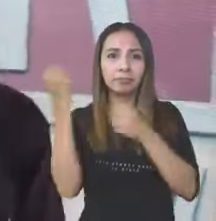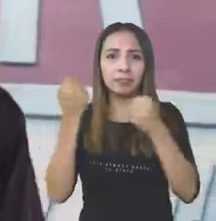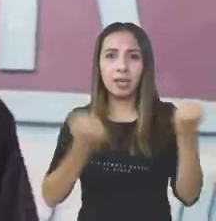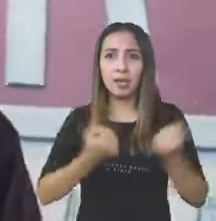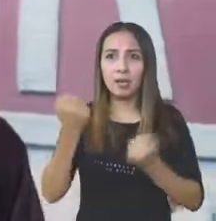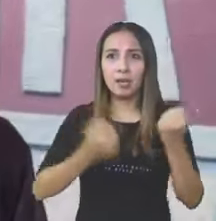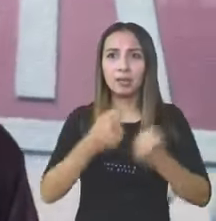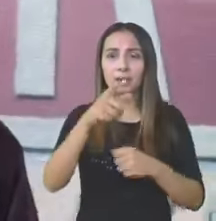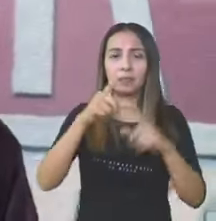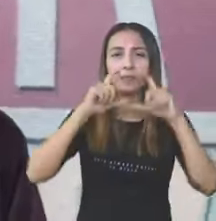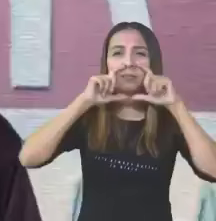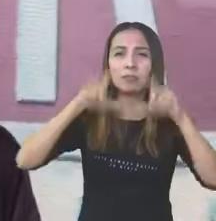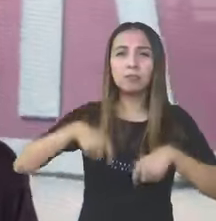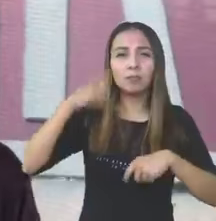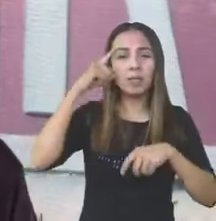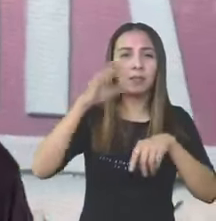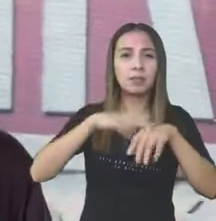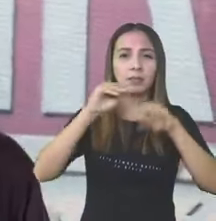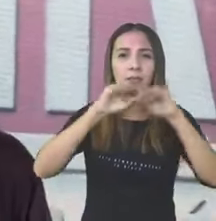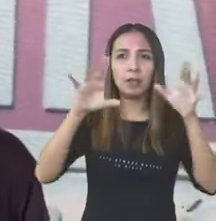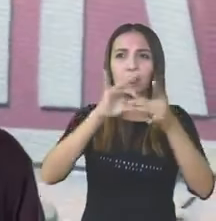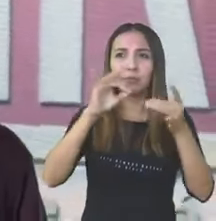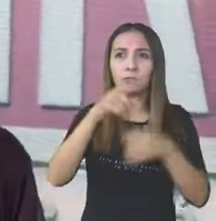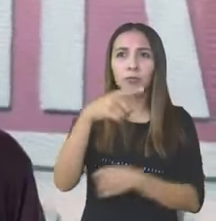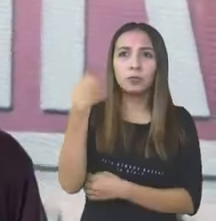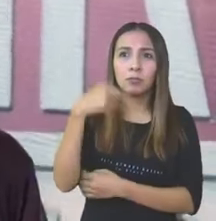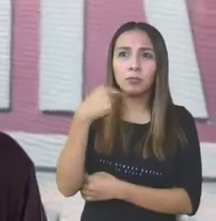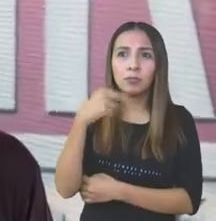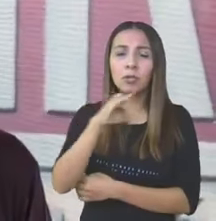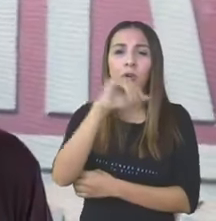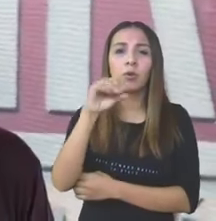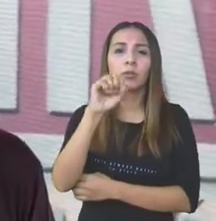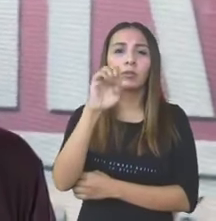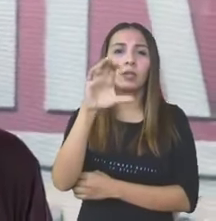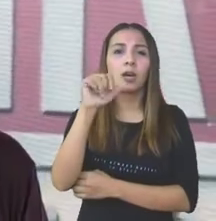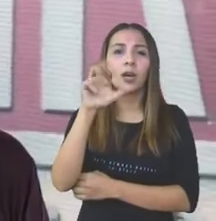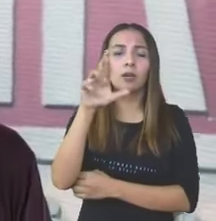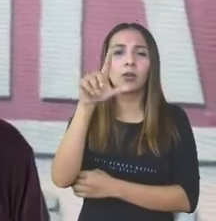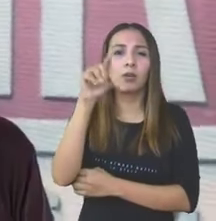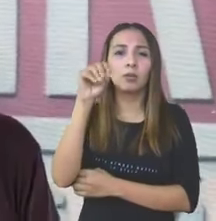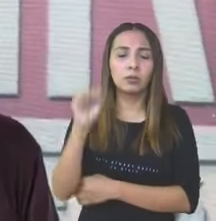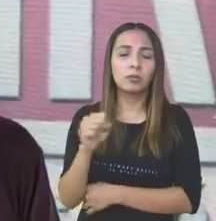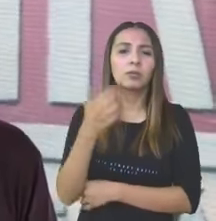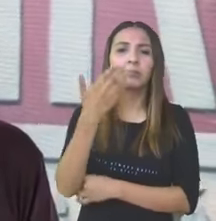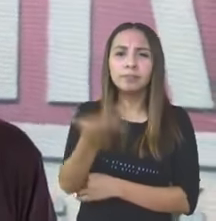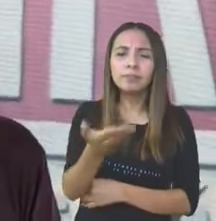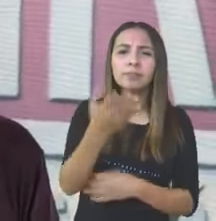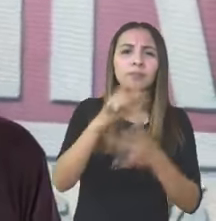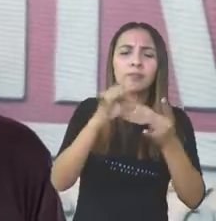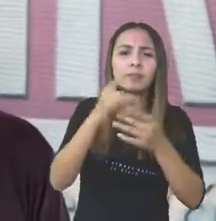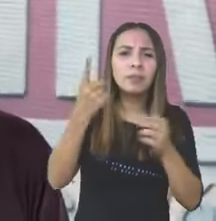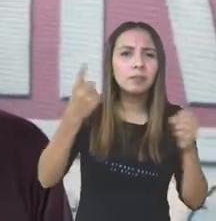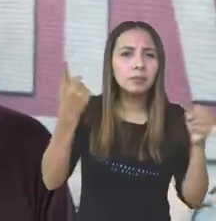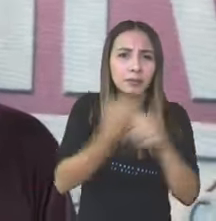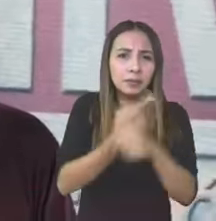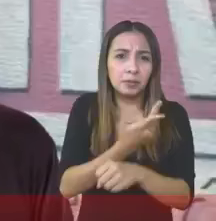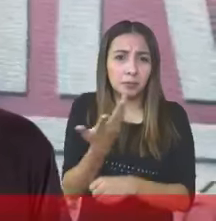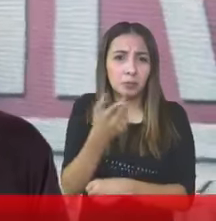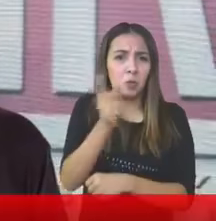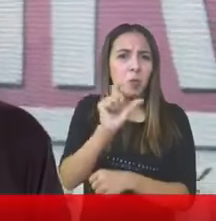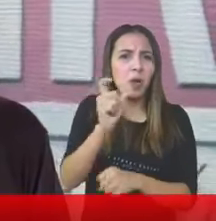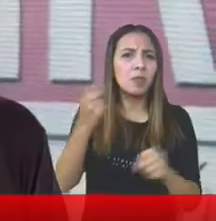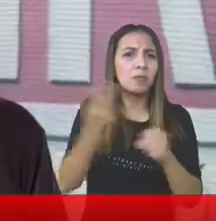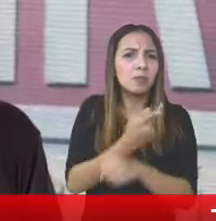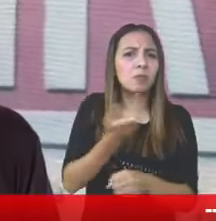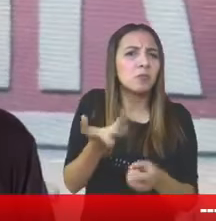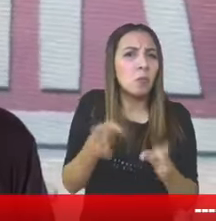bien. Muy buenas tardes, ¿cuál es su nombre? Me llamo José Carlos Cruz Agüero. José Carlos, coméntanos qué pasó, cuándo sucedió y